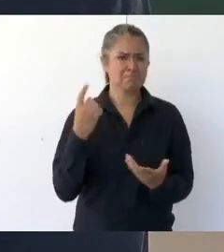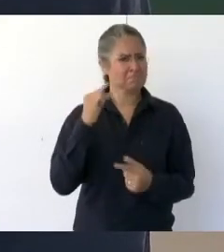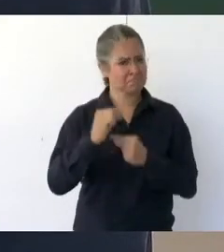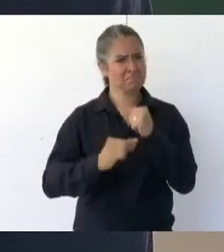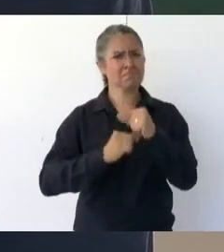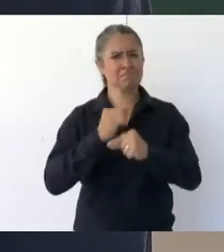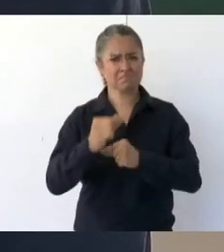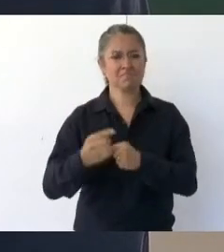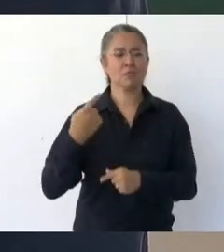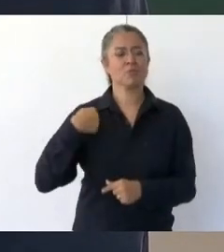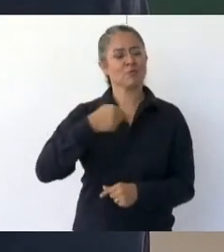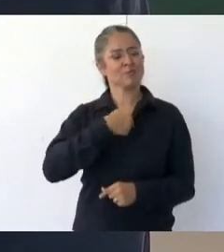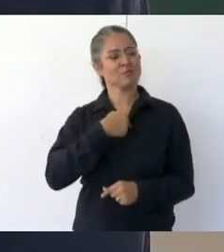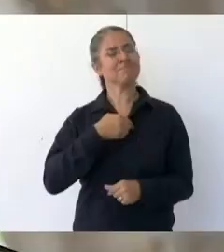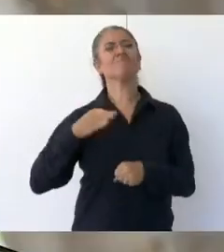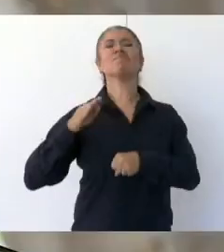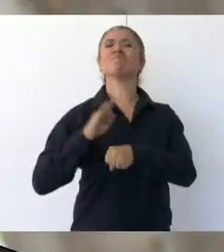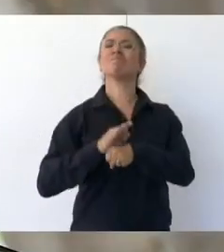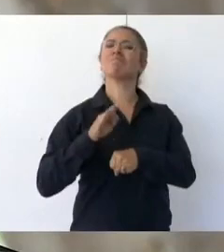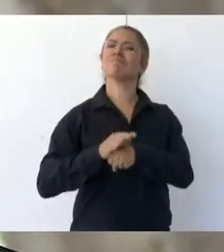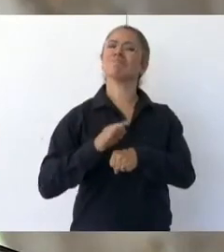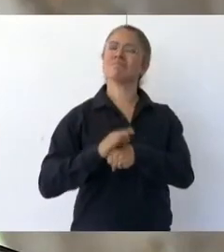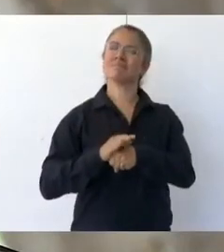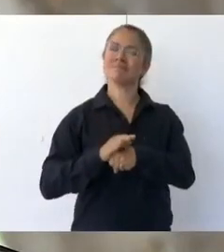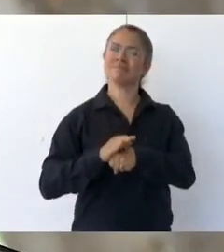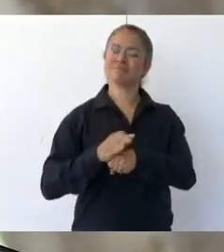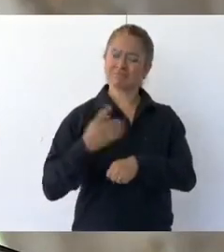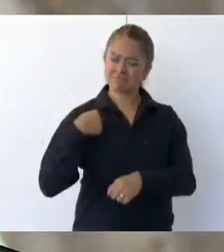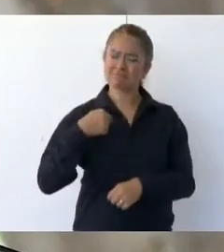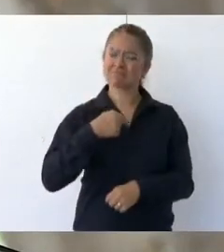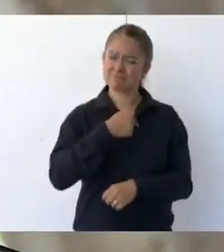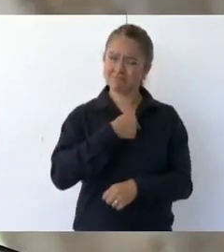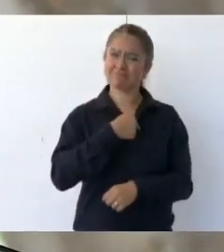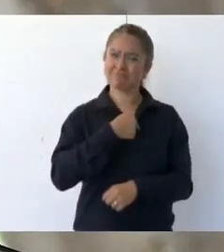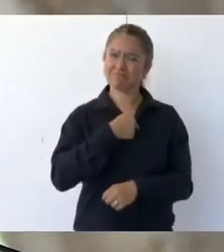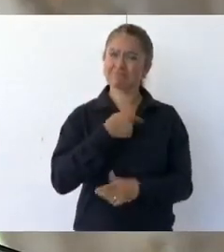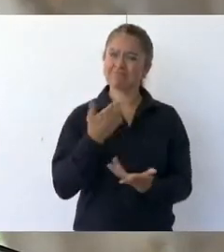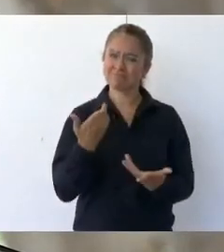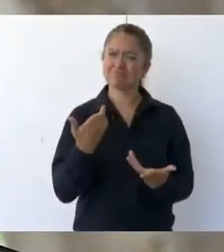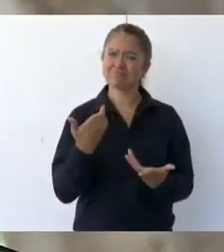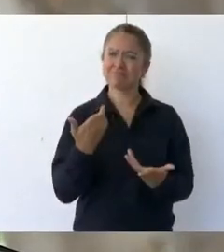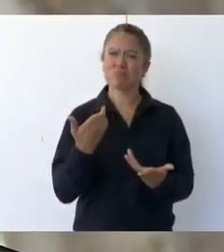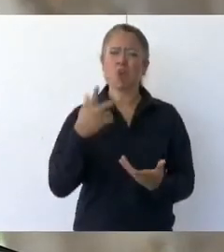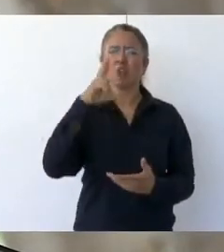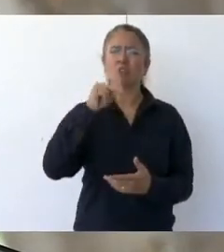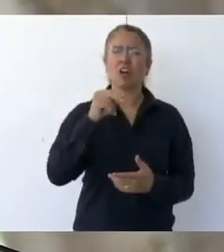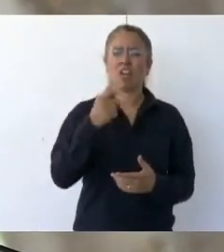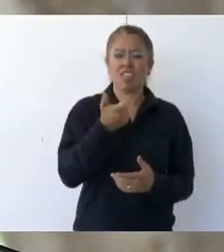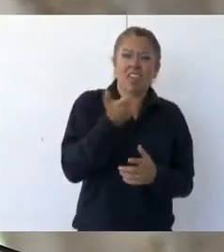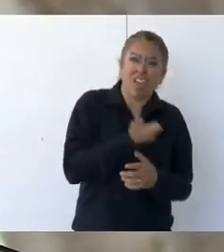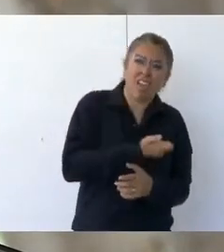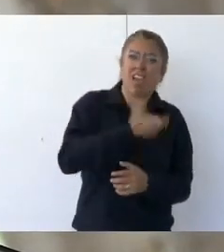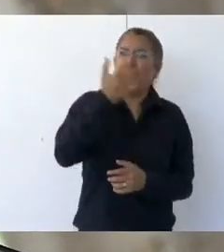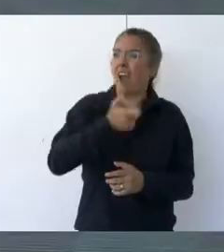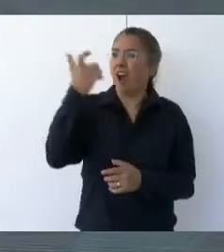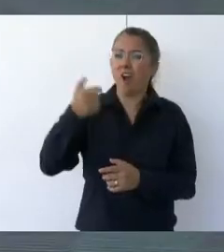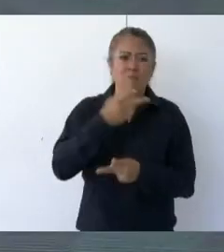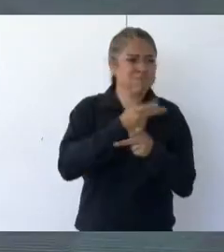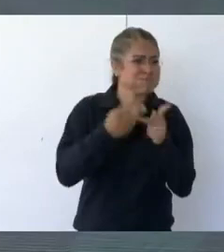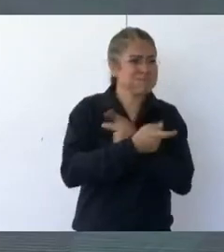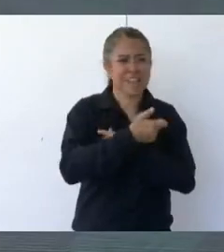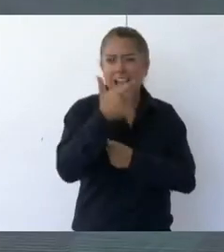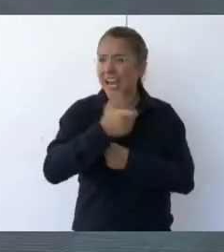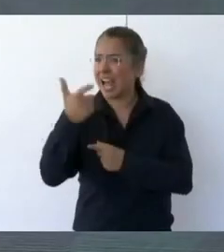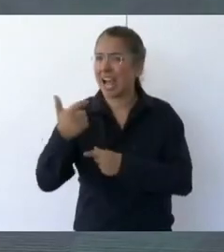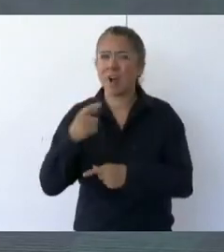vamos a defendernos, vamos a que no haya inflación, y eso no solo